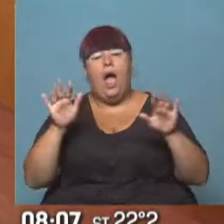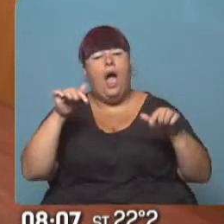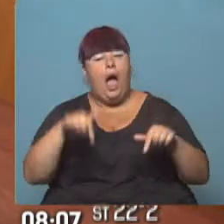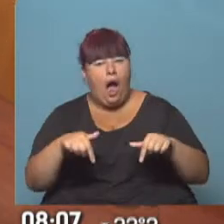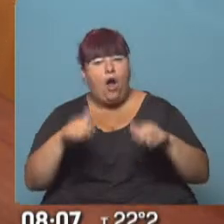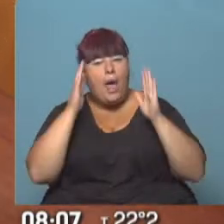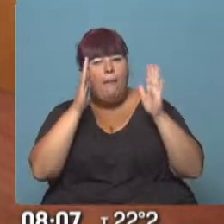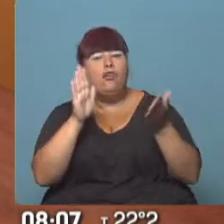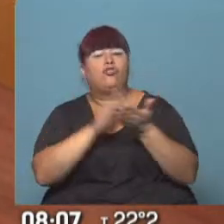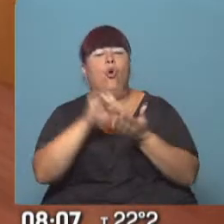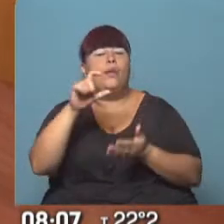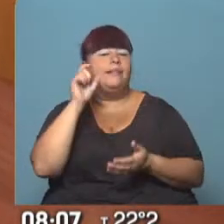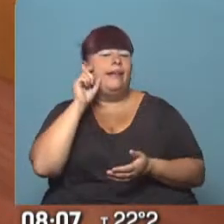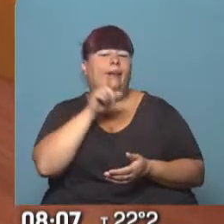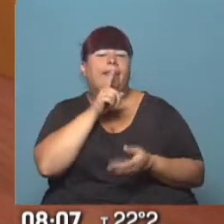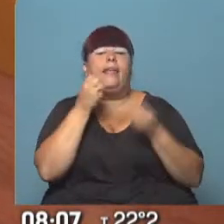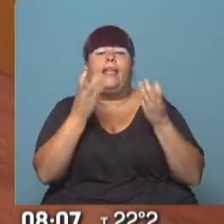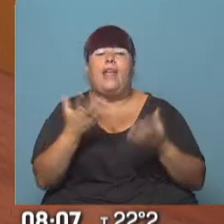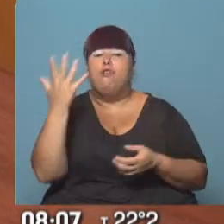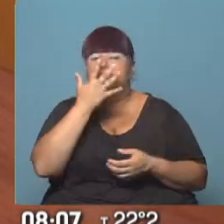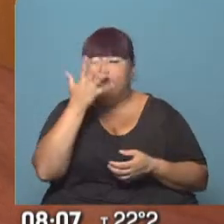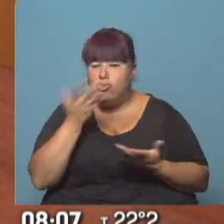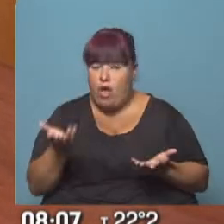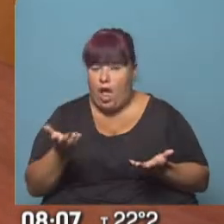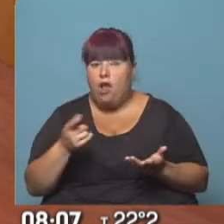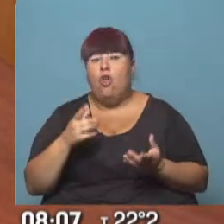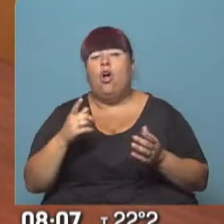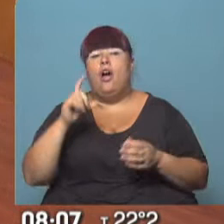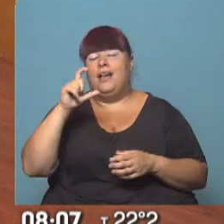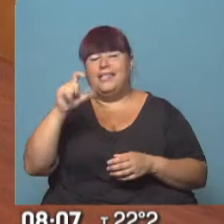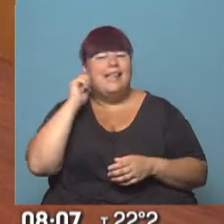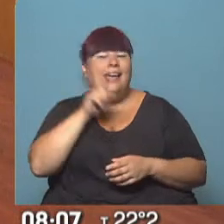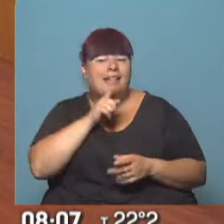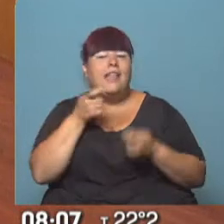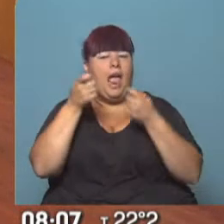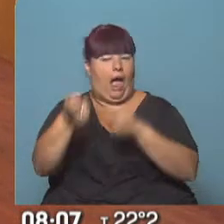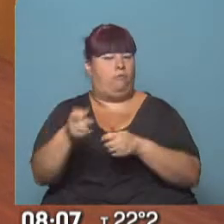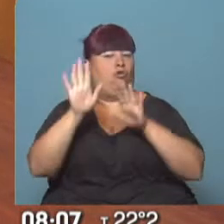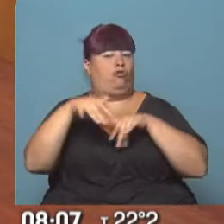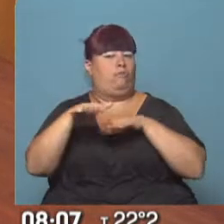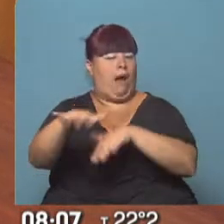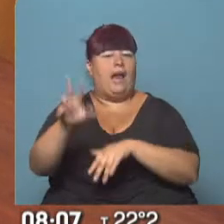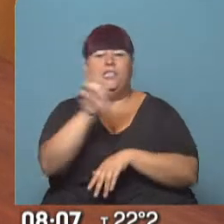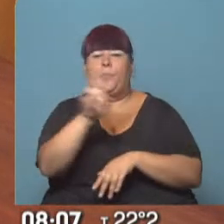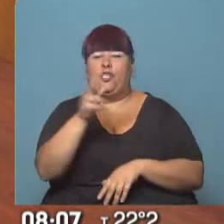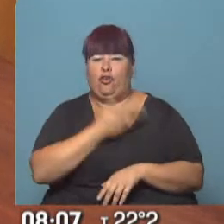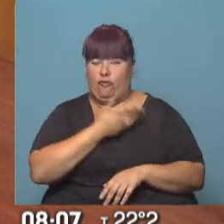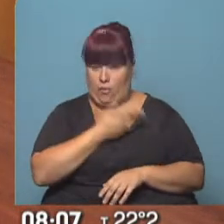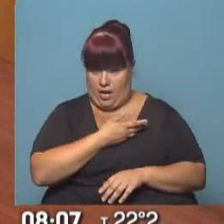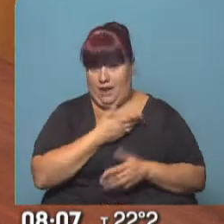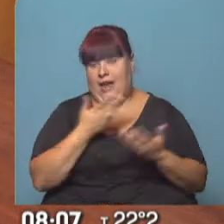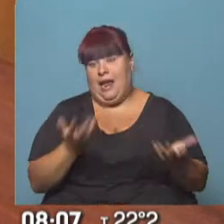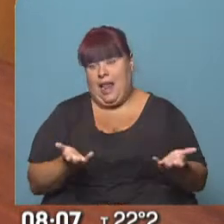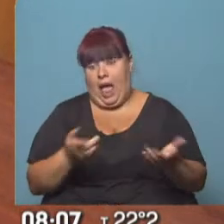Ahora nos vamos a centrar en la CGT, qué pasa con Moyano, porque la Central Obrera se suma a la próxima marcha del 22 de febrero. Claro,